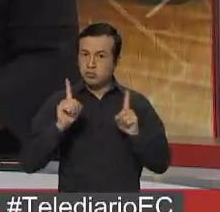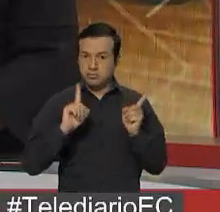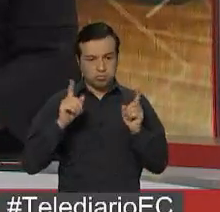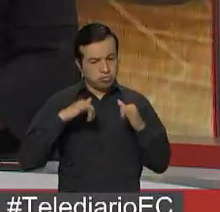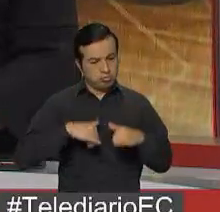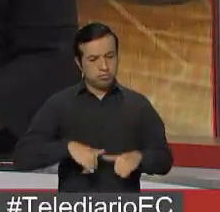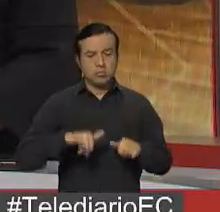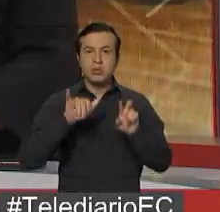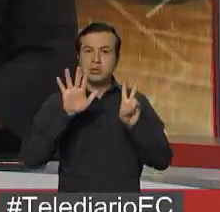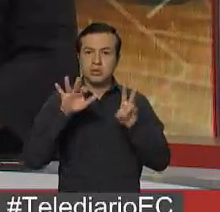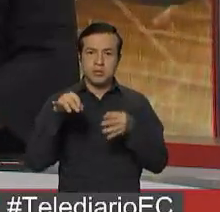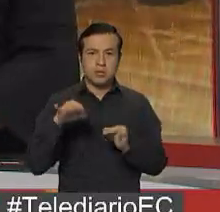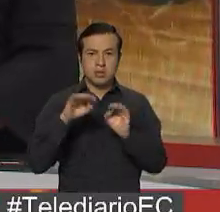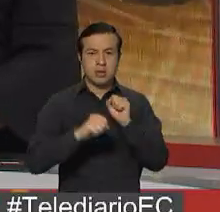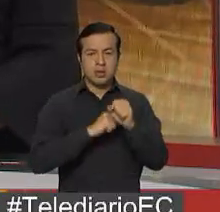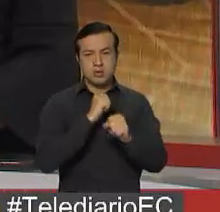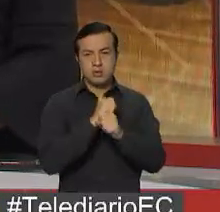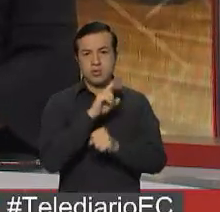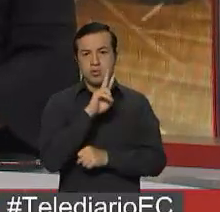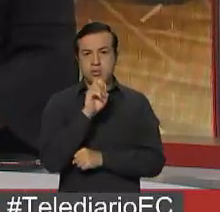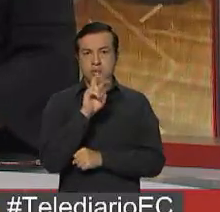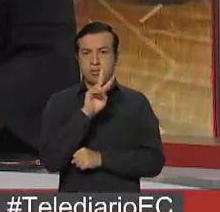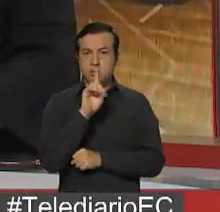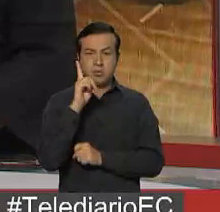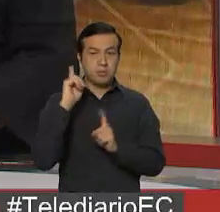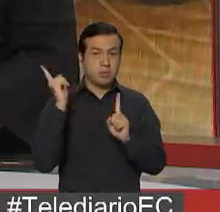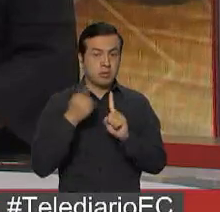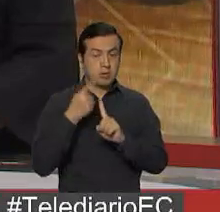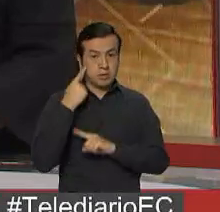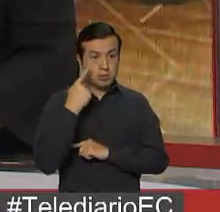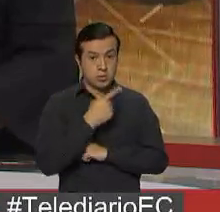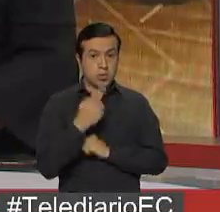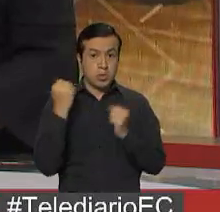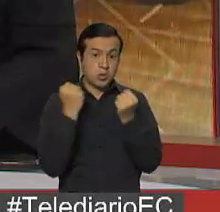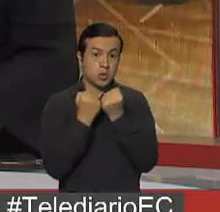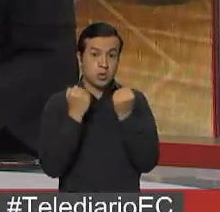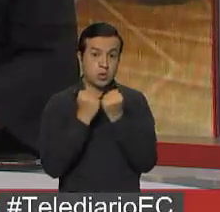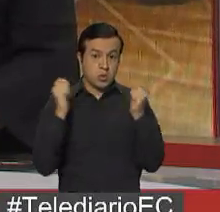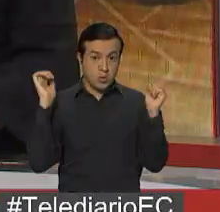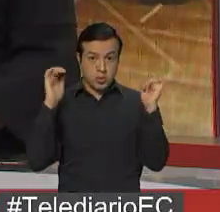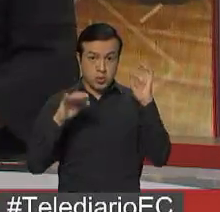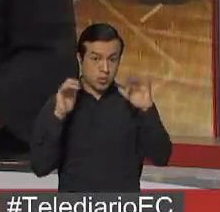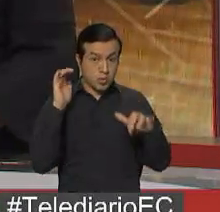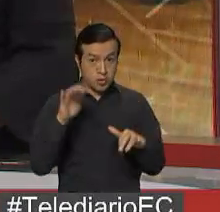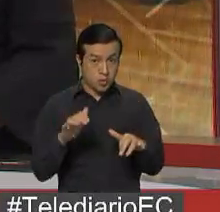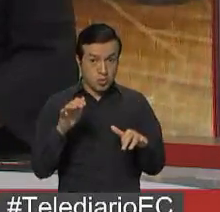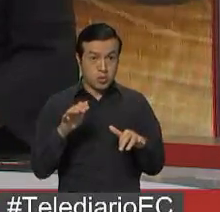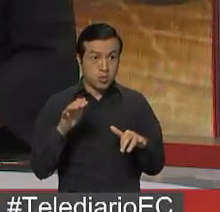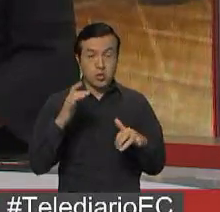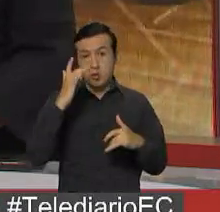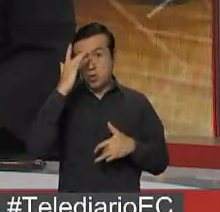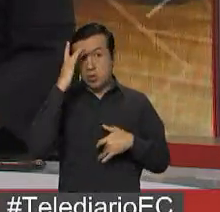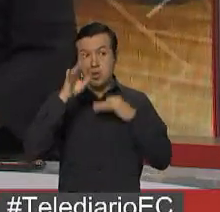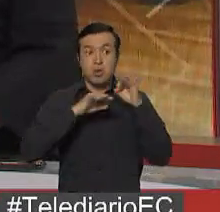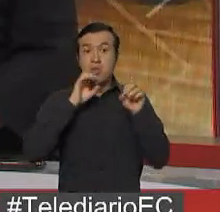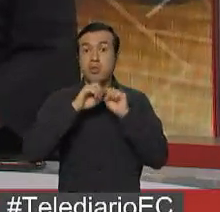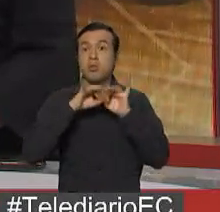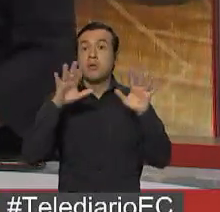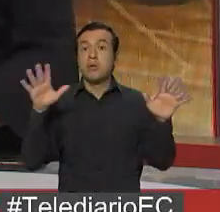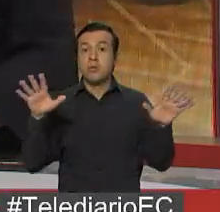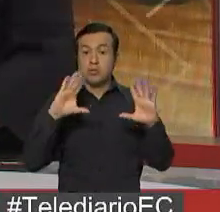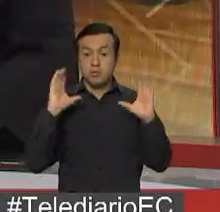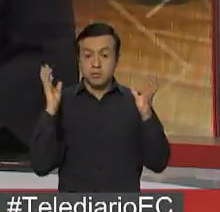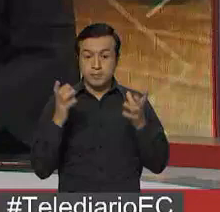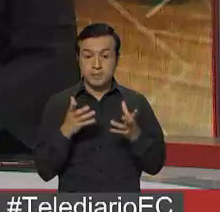el 7 de febrero de 2021 como primera alternativa para evitar aglomeraciones de personas y la propagación del hobby 19 el